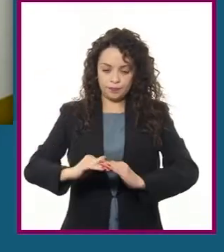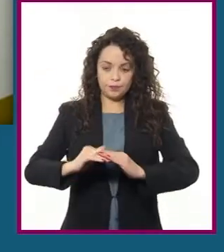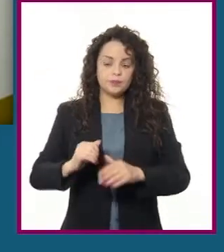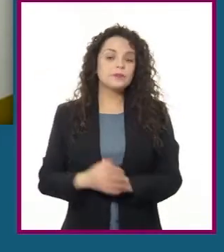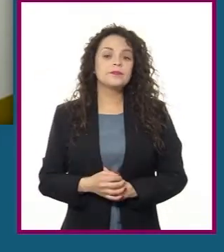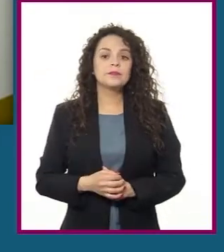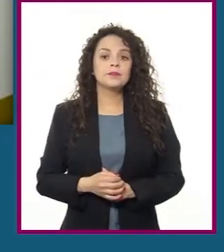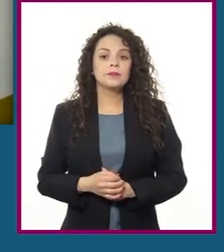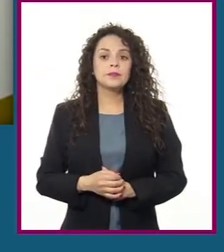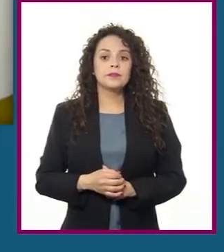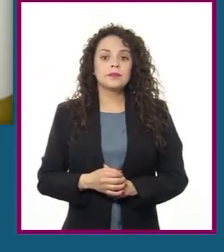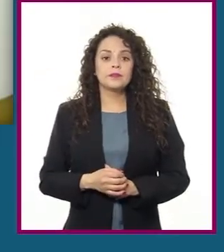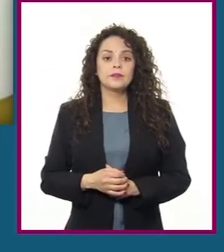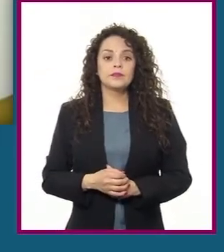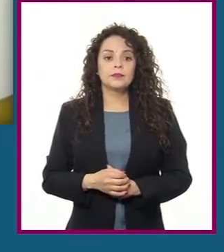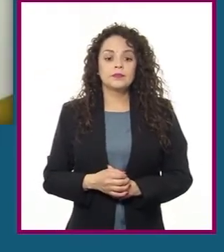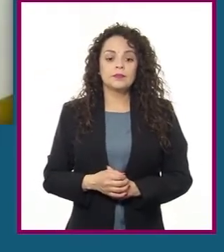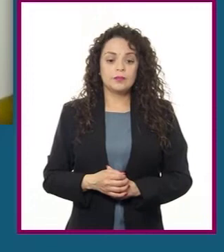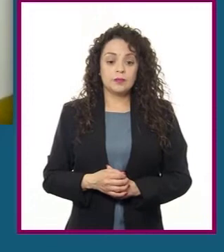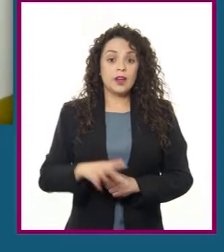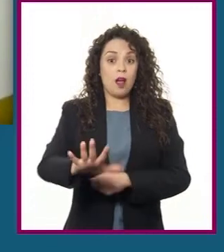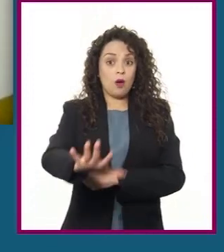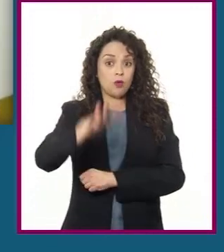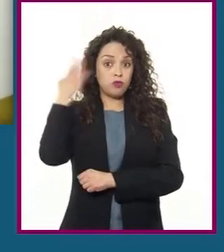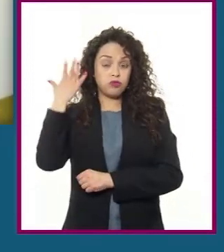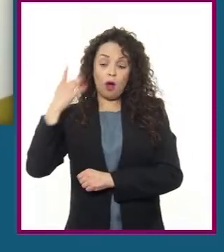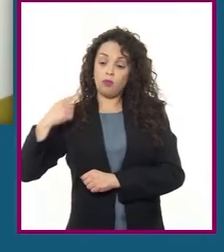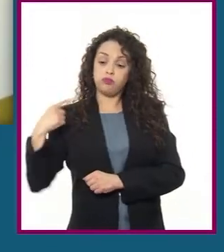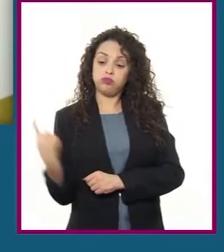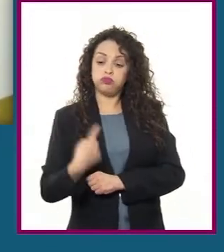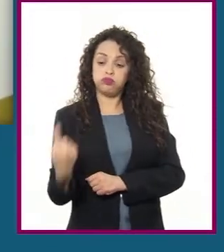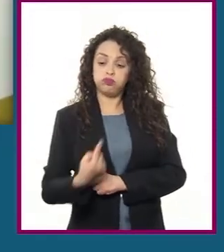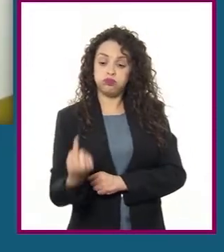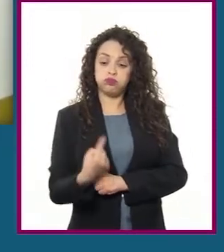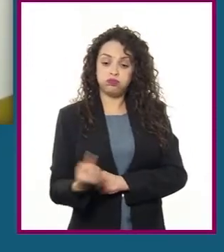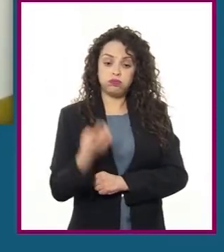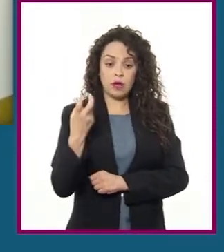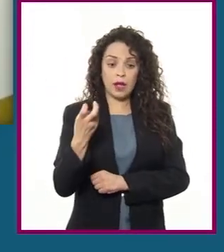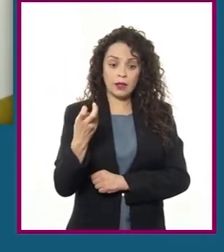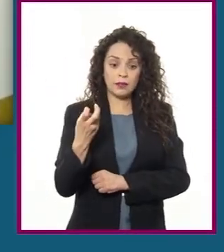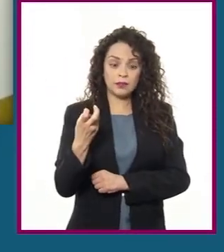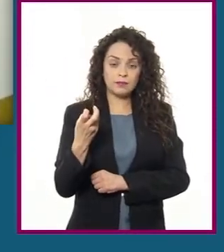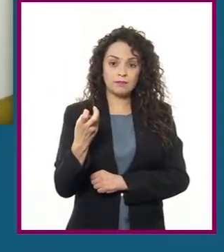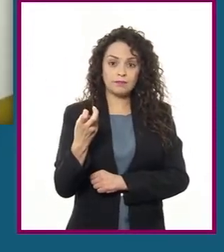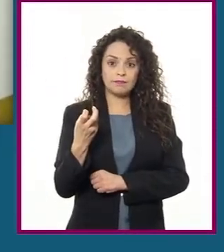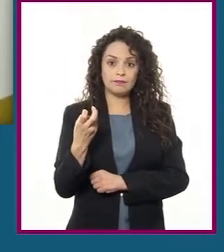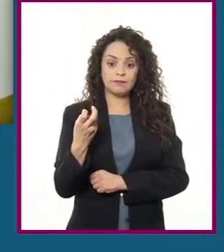a través de la velocidad que emite este equipo, para lo cual